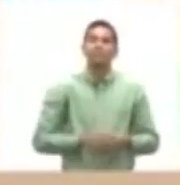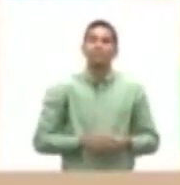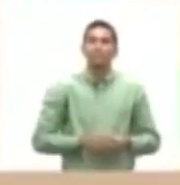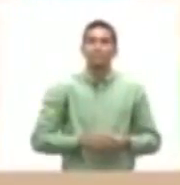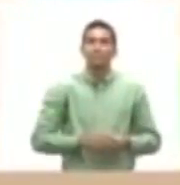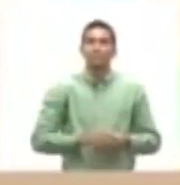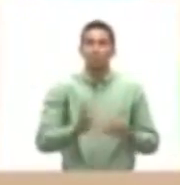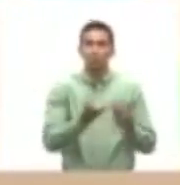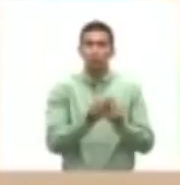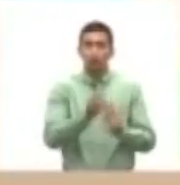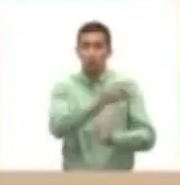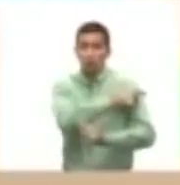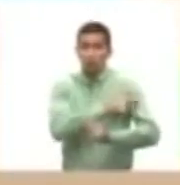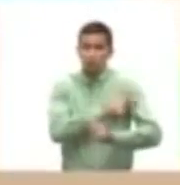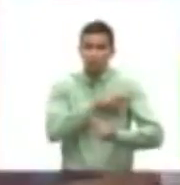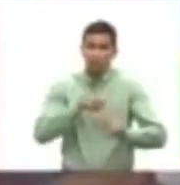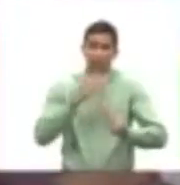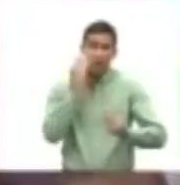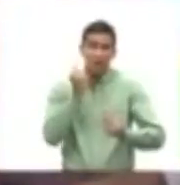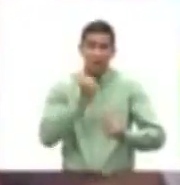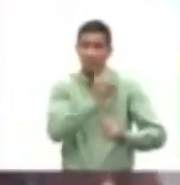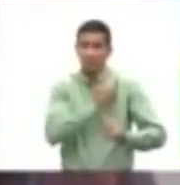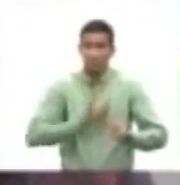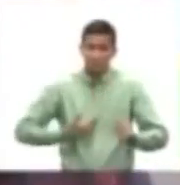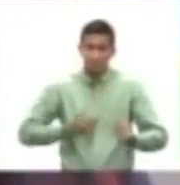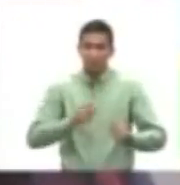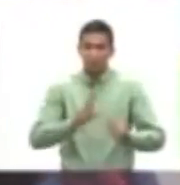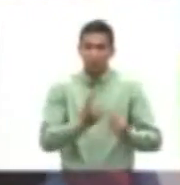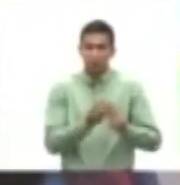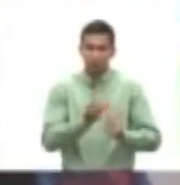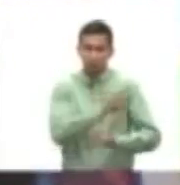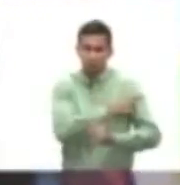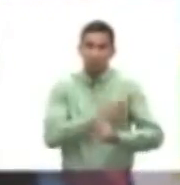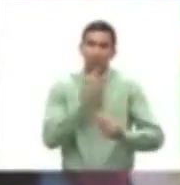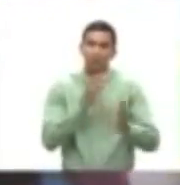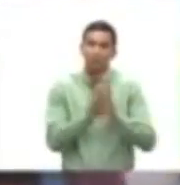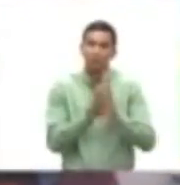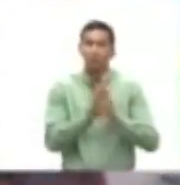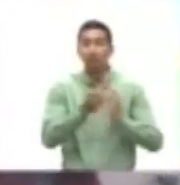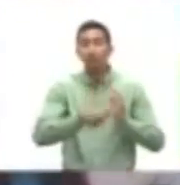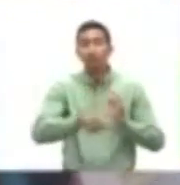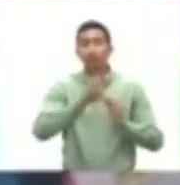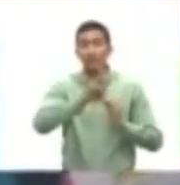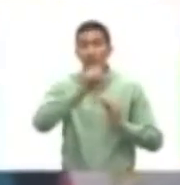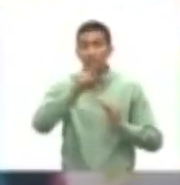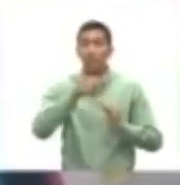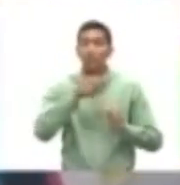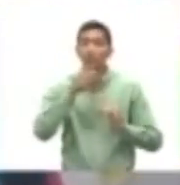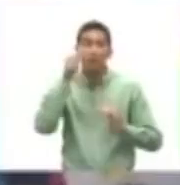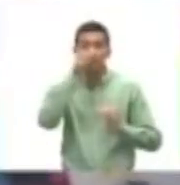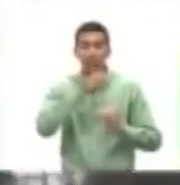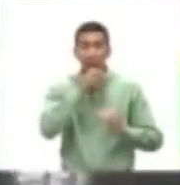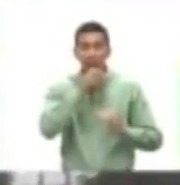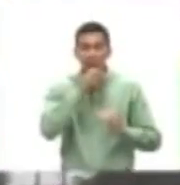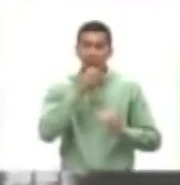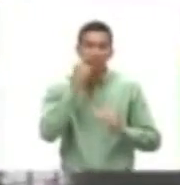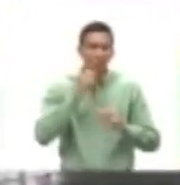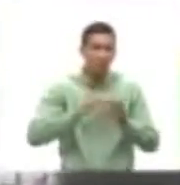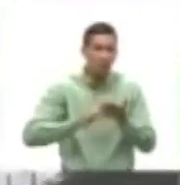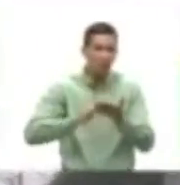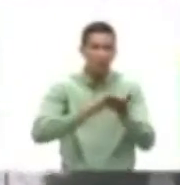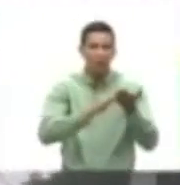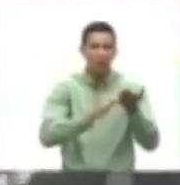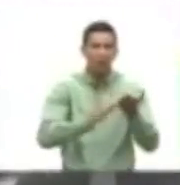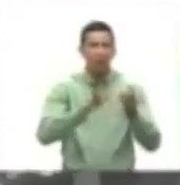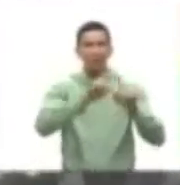Villalba, presidenta de la Comisión Sexta, anunció que el próximo miércoles 31 de agosto sesionarán en Barranquilla para tratar el tan álgido tema